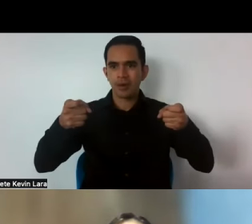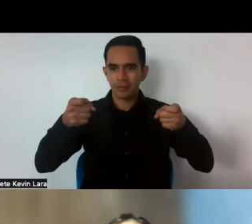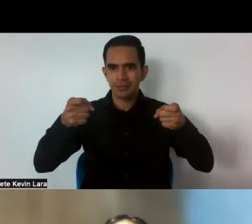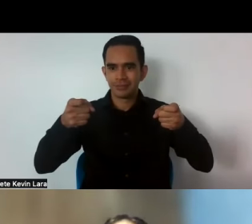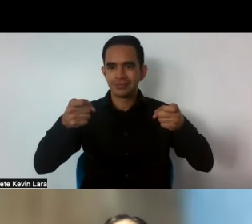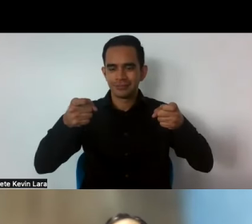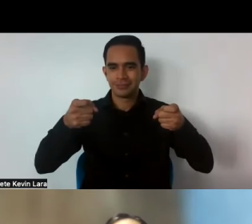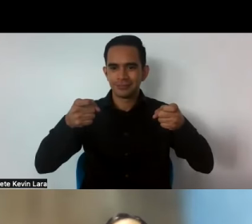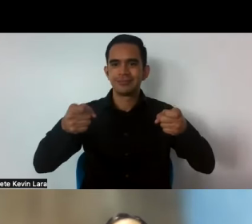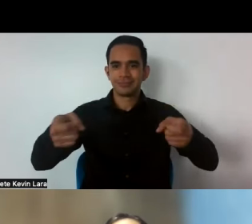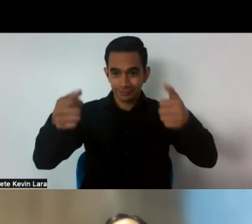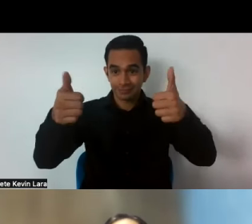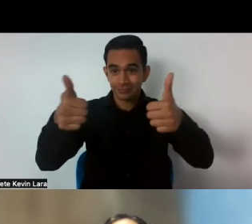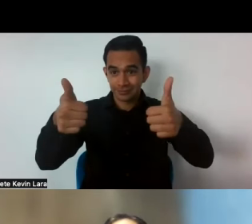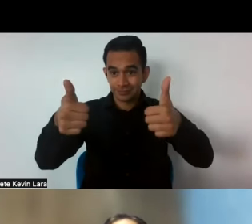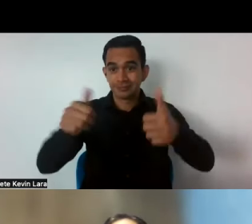el concepto?